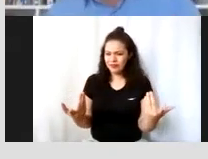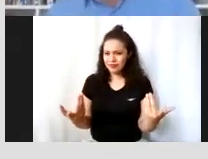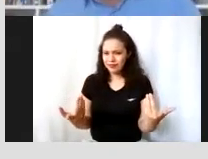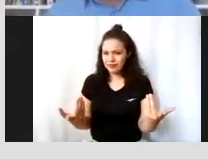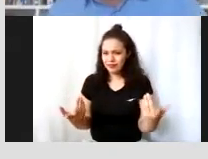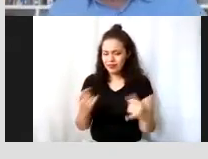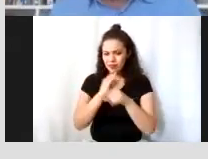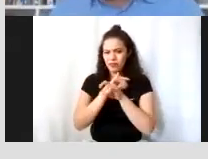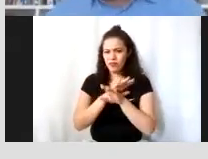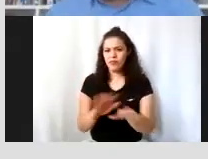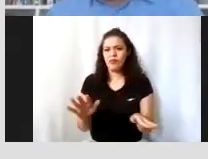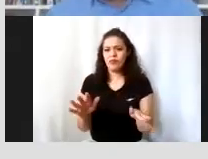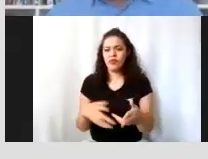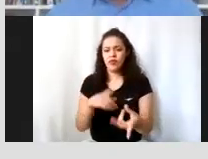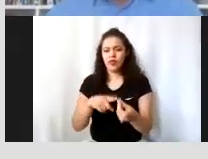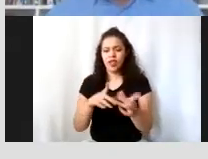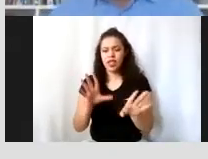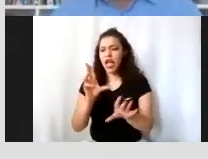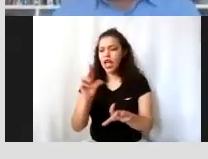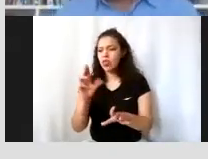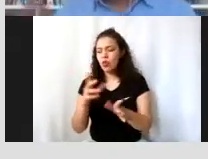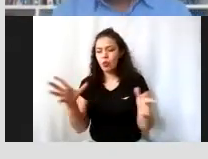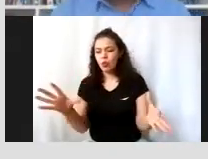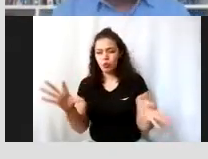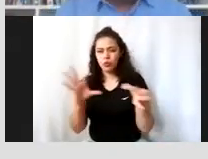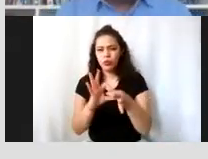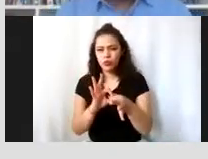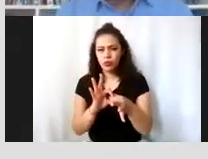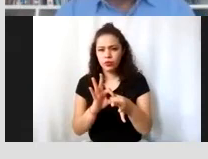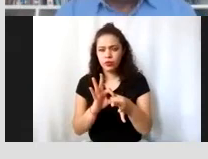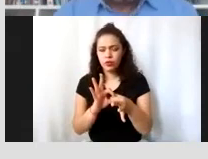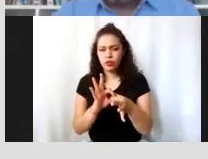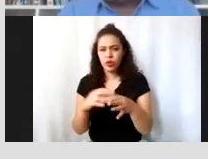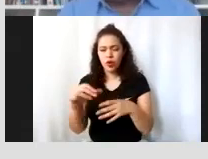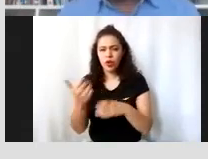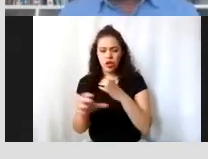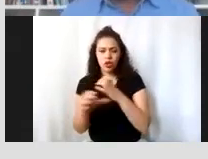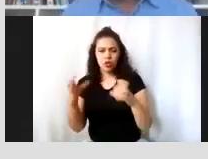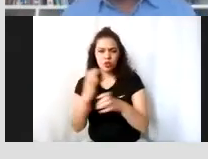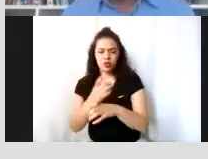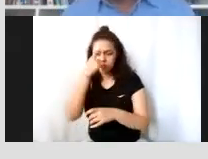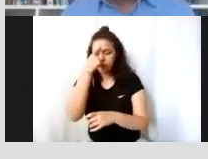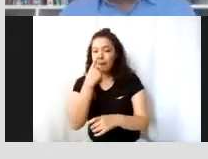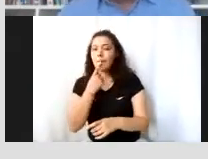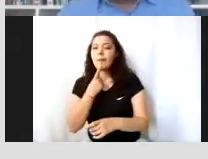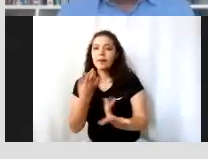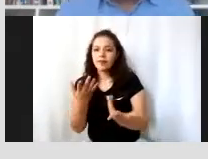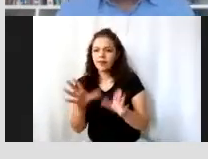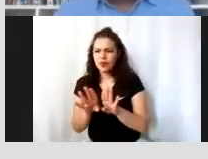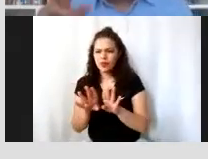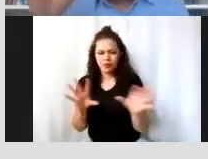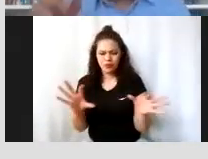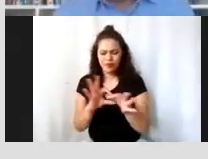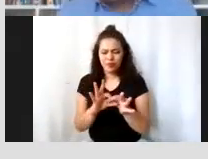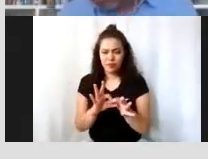datos ya no son consistentes con lo demás, con el resto del perfil socioeconómico. Entonces,